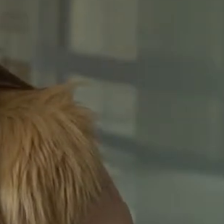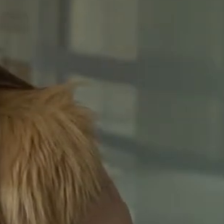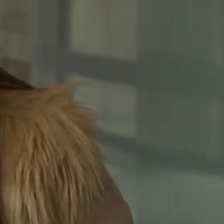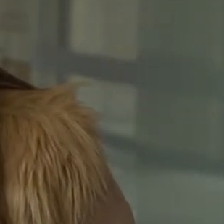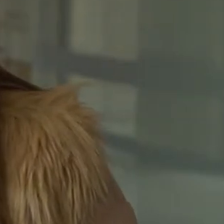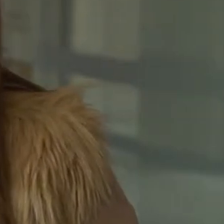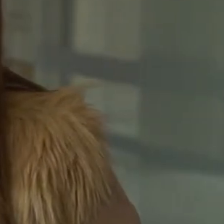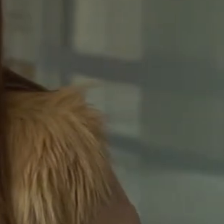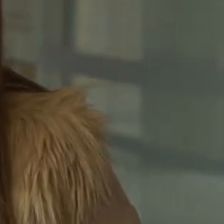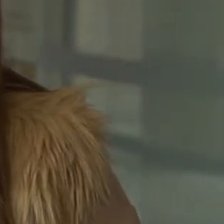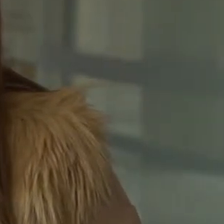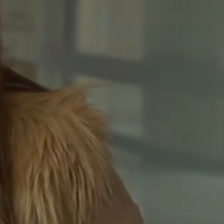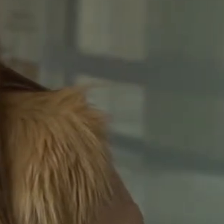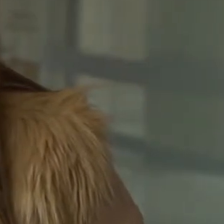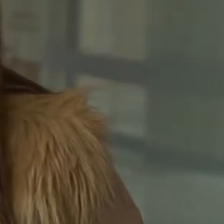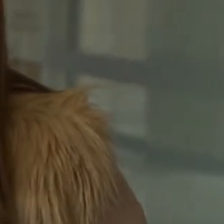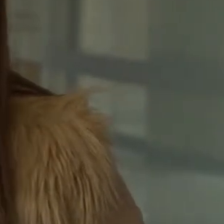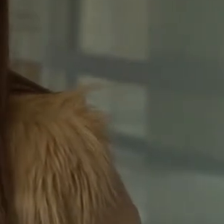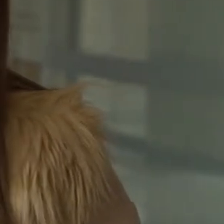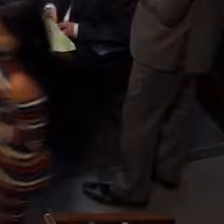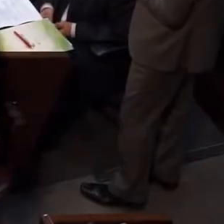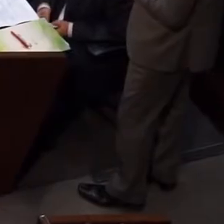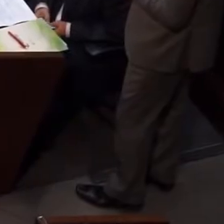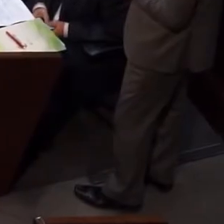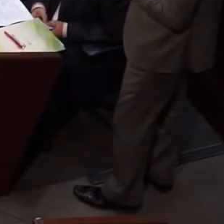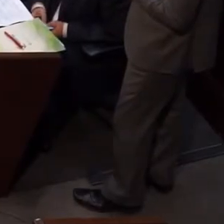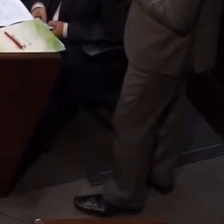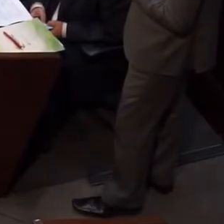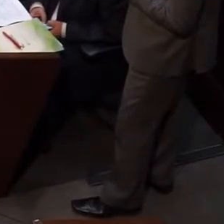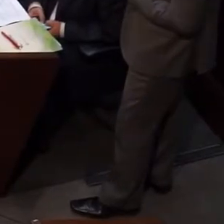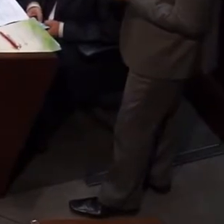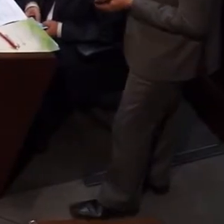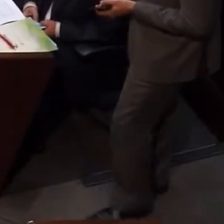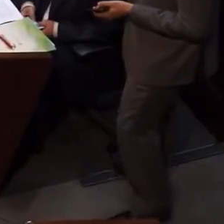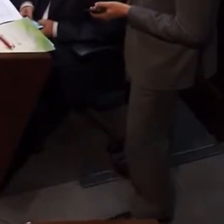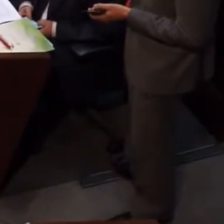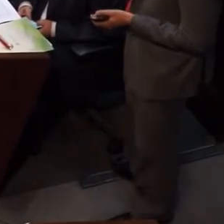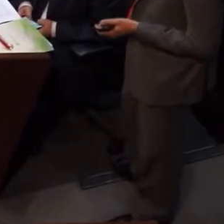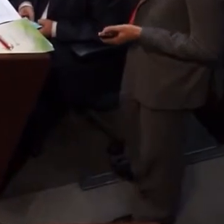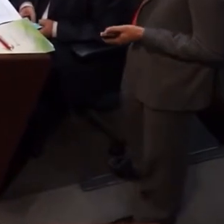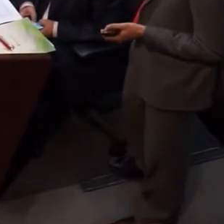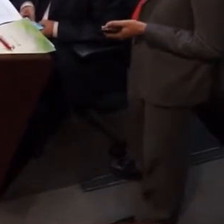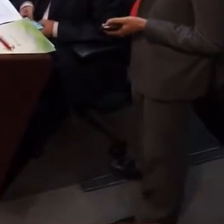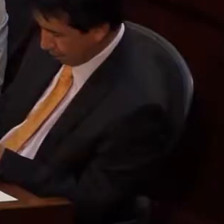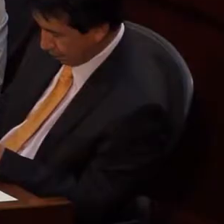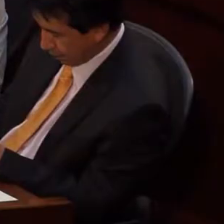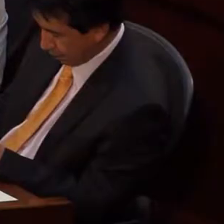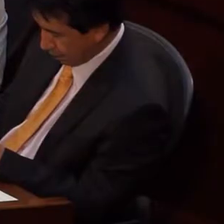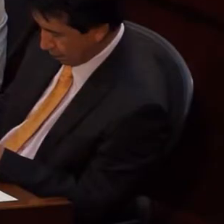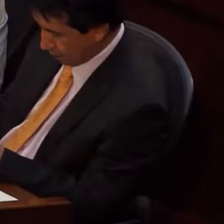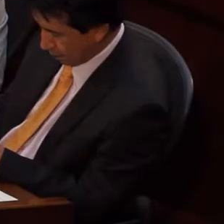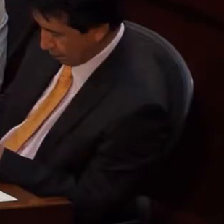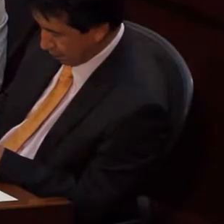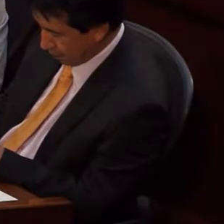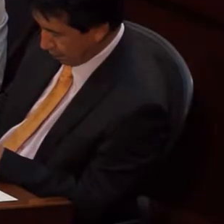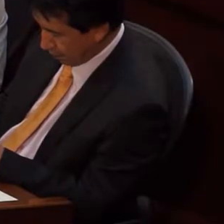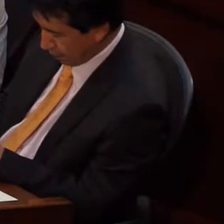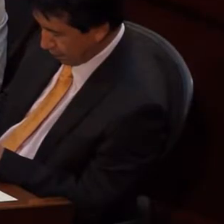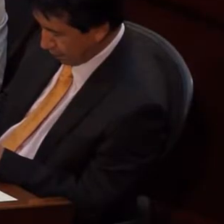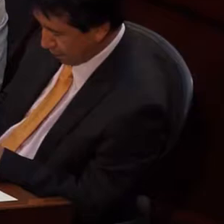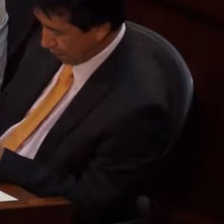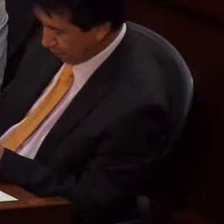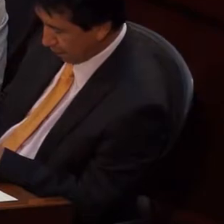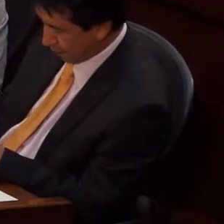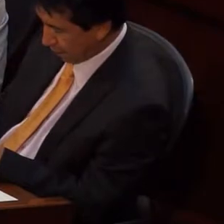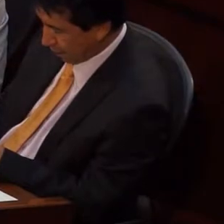La honorable senadora Nadia Bleres Caf nos habla acerca del proyecto de ley número 61-2017 Senado, por el cual se prohíbe